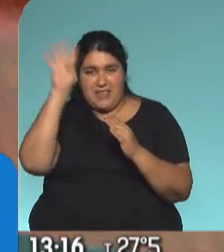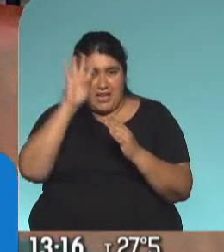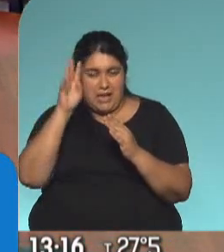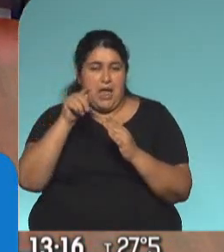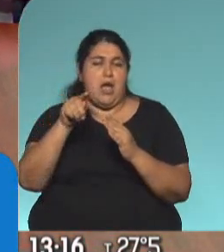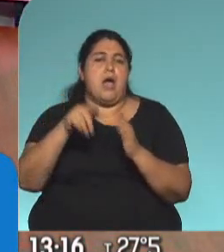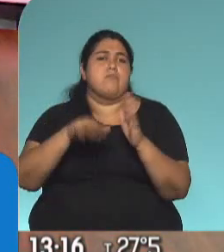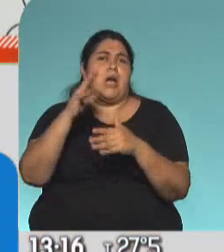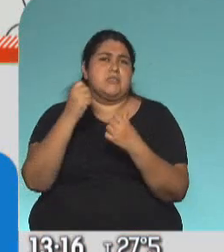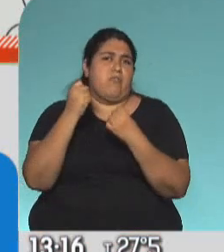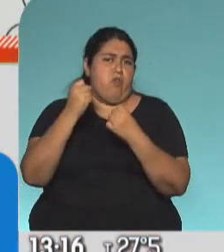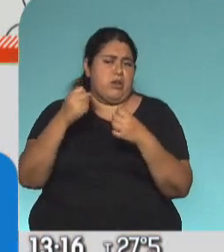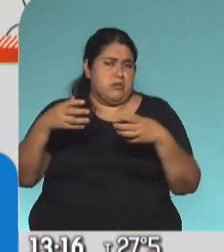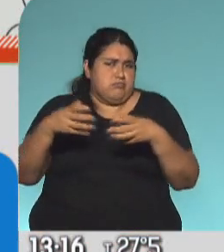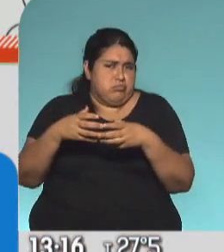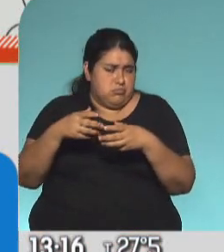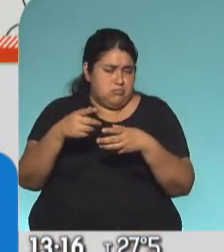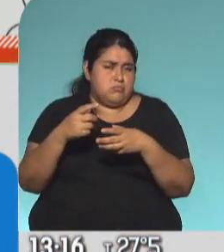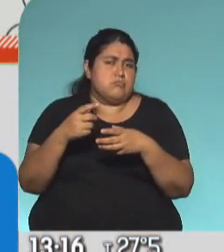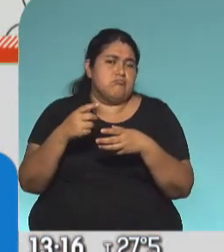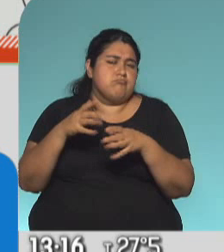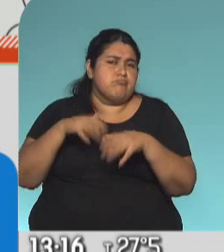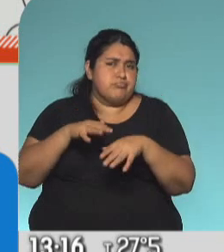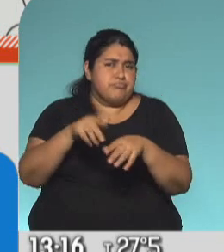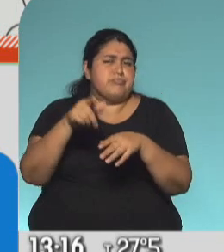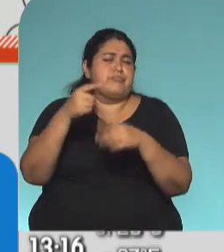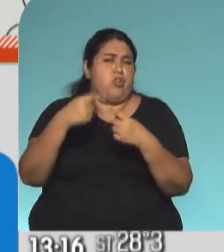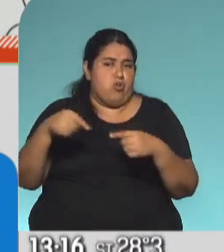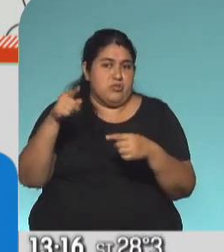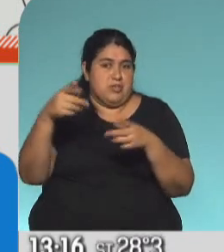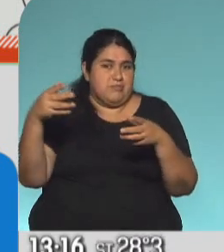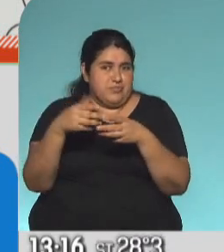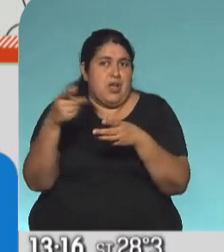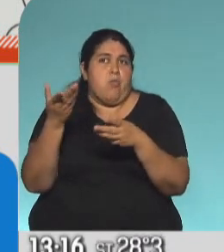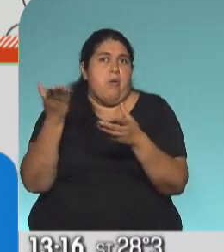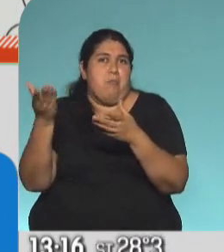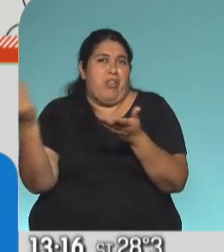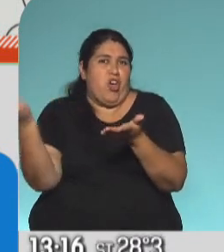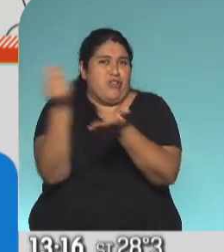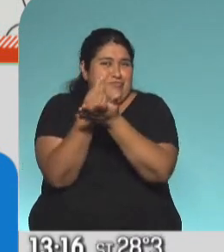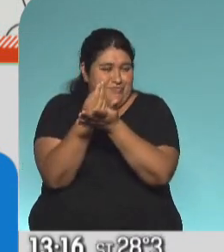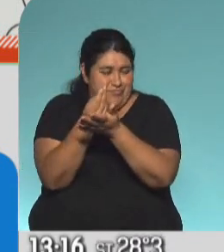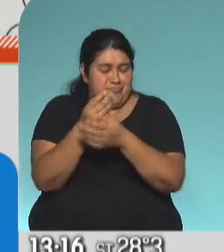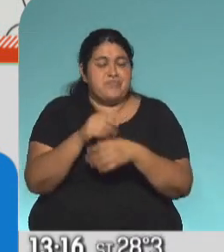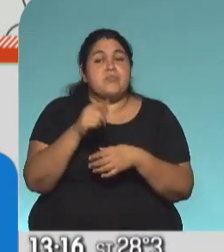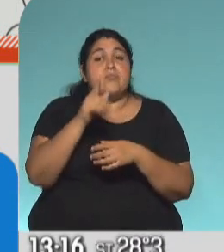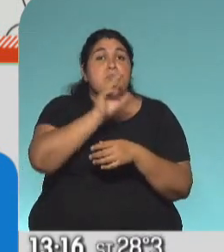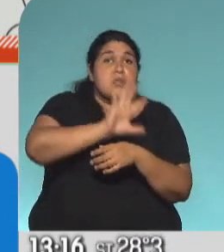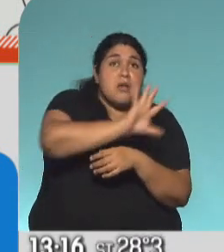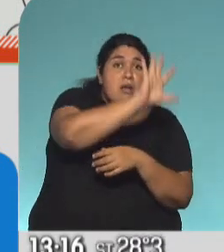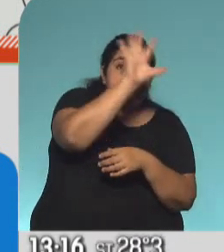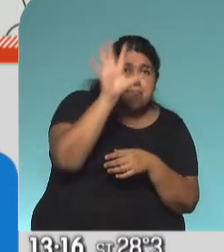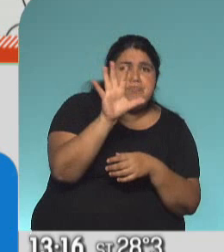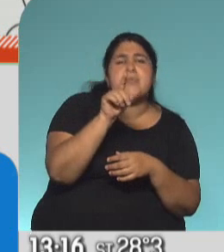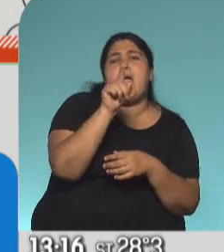mayor peso del Pachacutic, el partido que llevó a Yacu Pérez como candidato. En el resto del país es donde